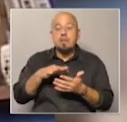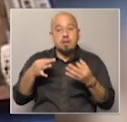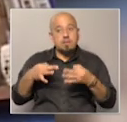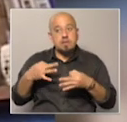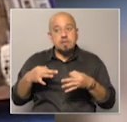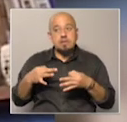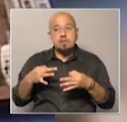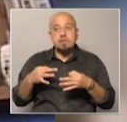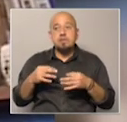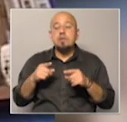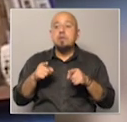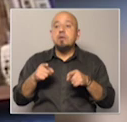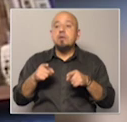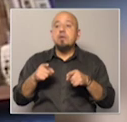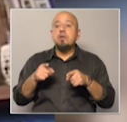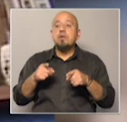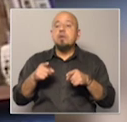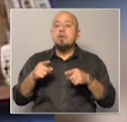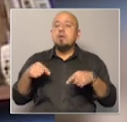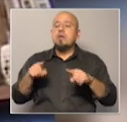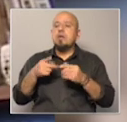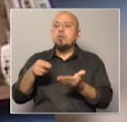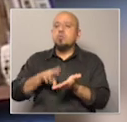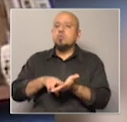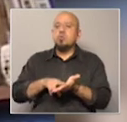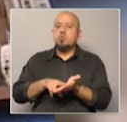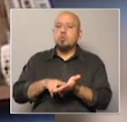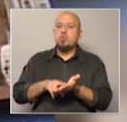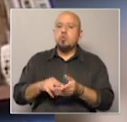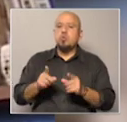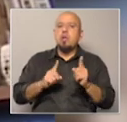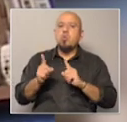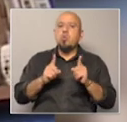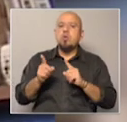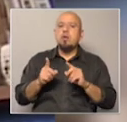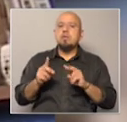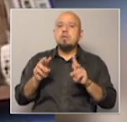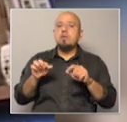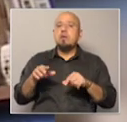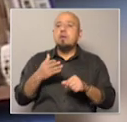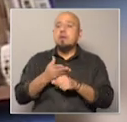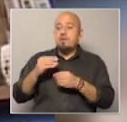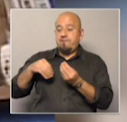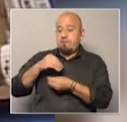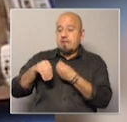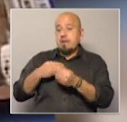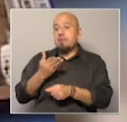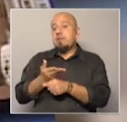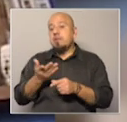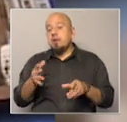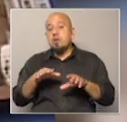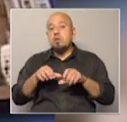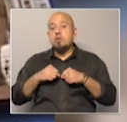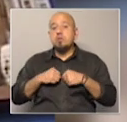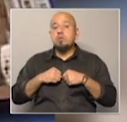especiales, el juez tomaría resolución sobre algunas tenencias solicitadas por familia sin